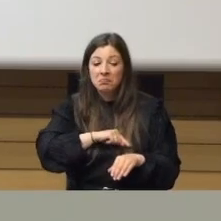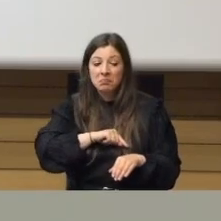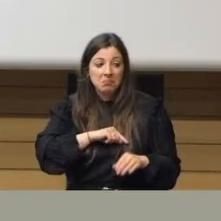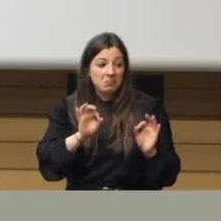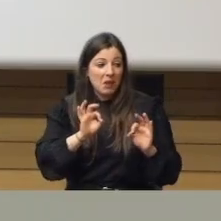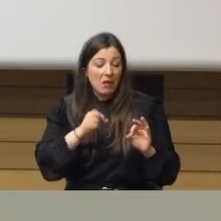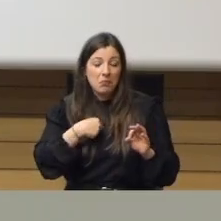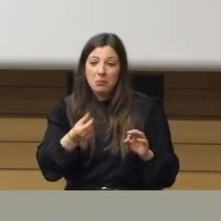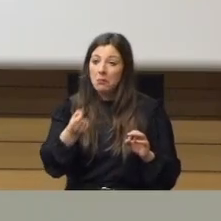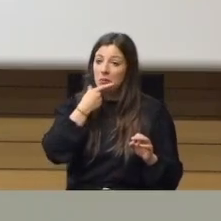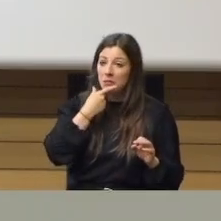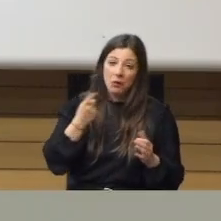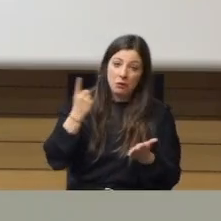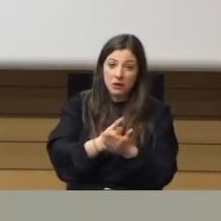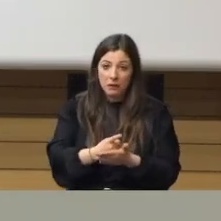otra.